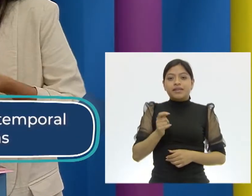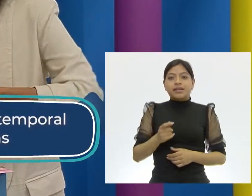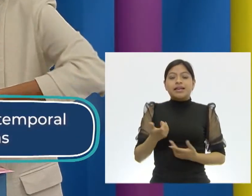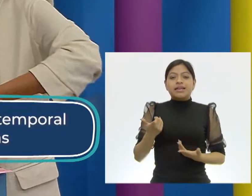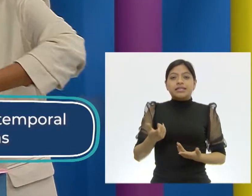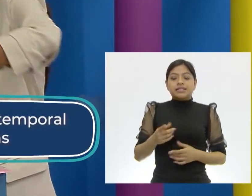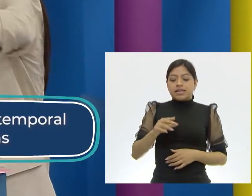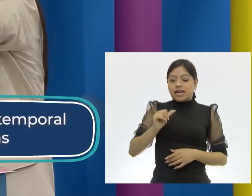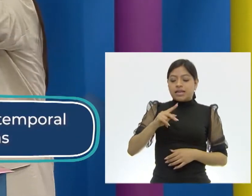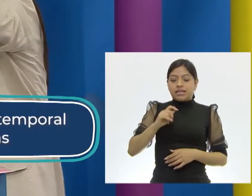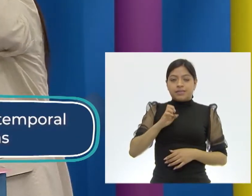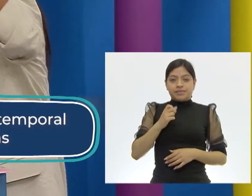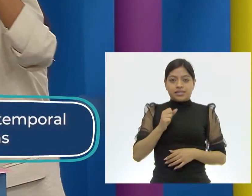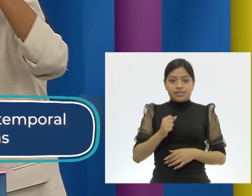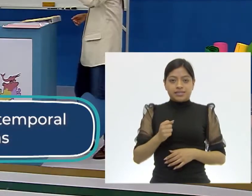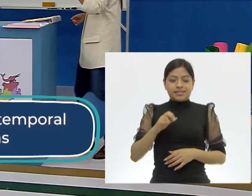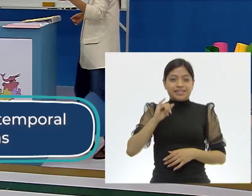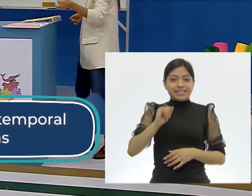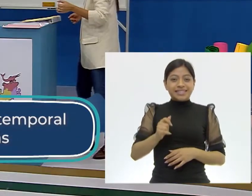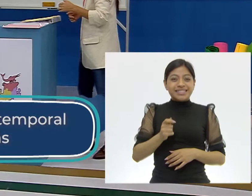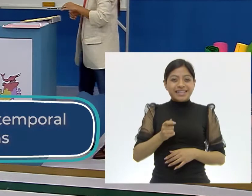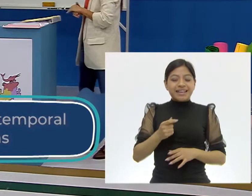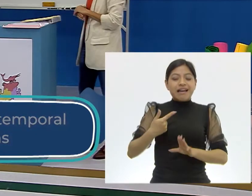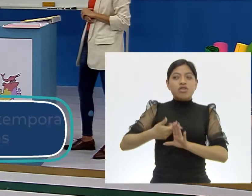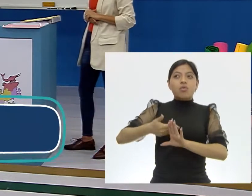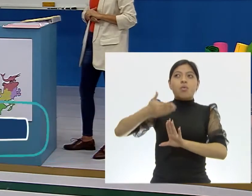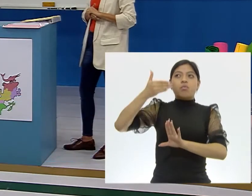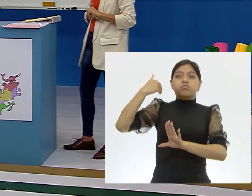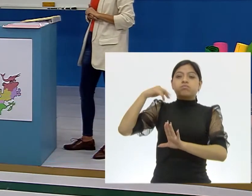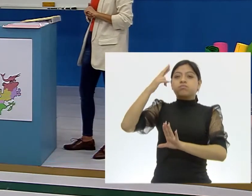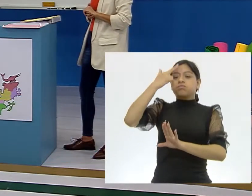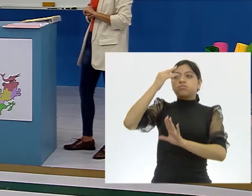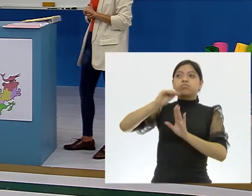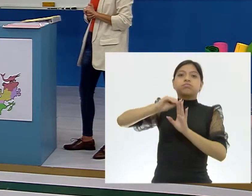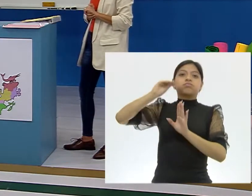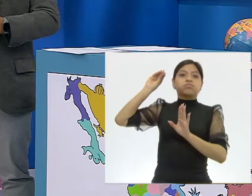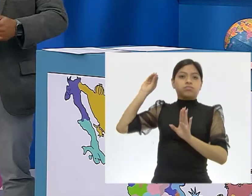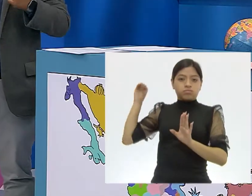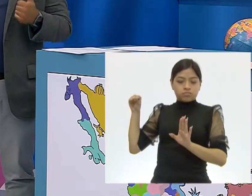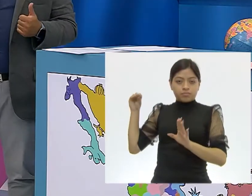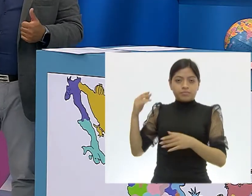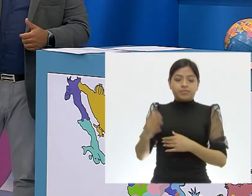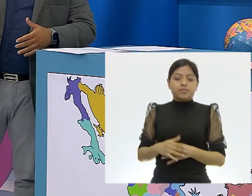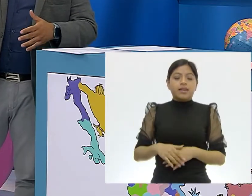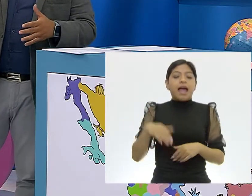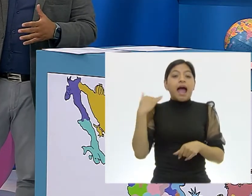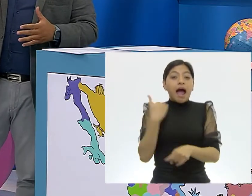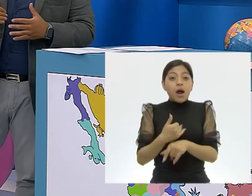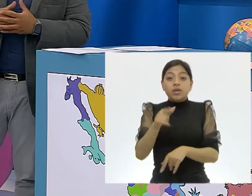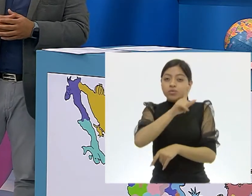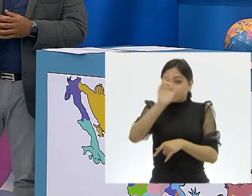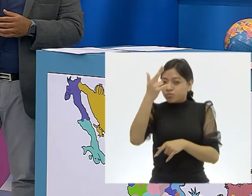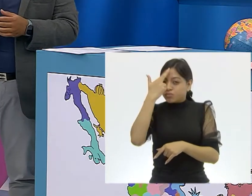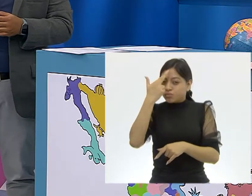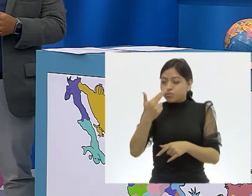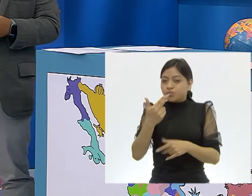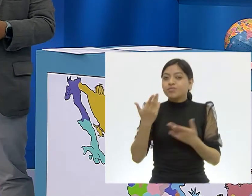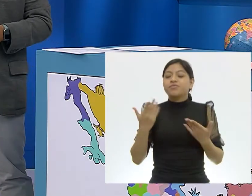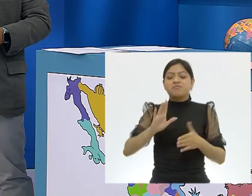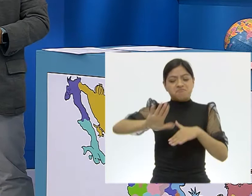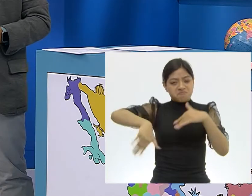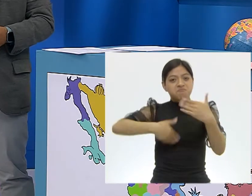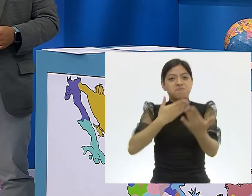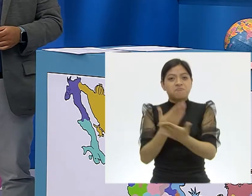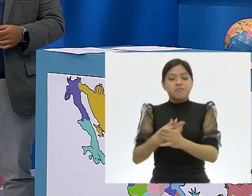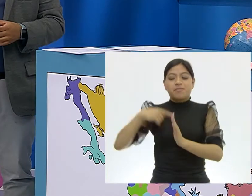salto temporal hacia atrás. Perfecto. Y para calentar motores y haciendo precisamente una analepsis, yo te propongo que